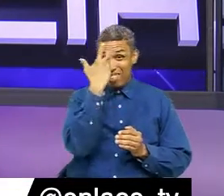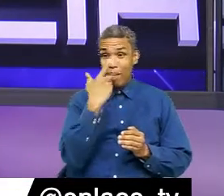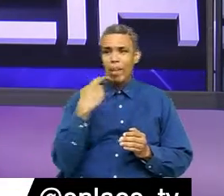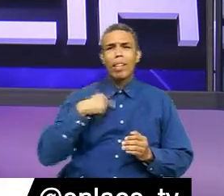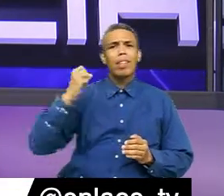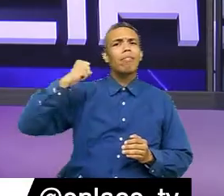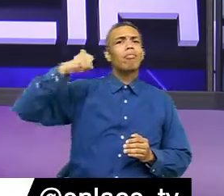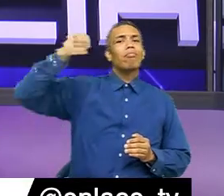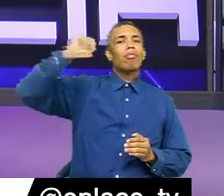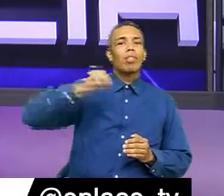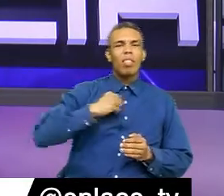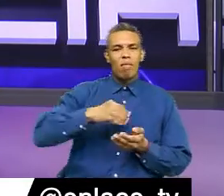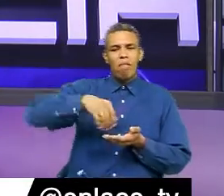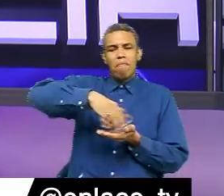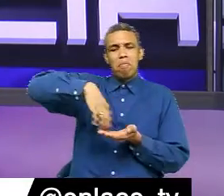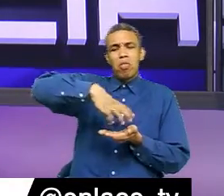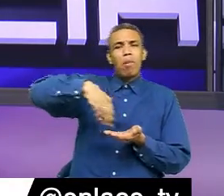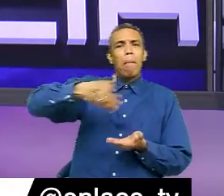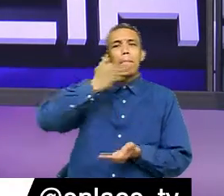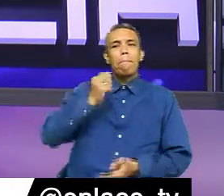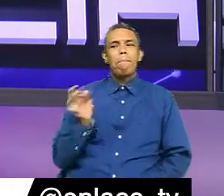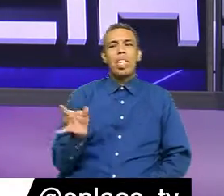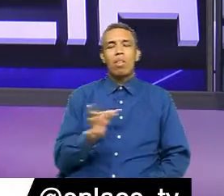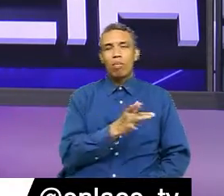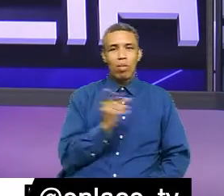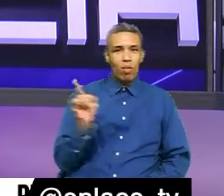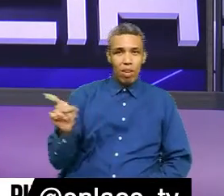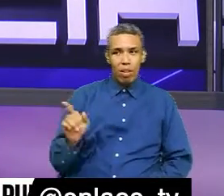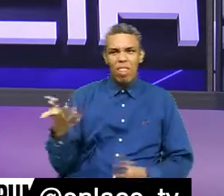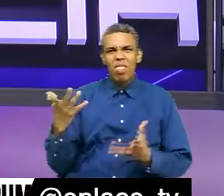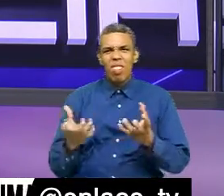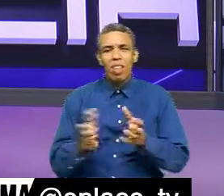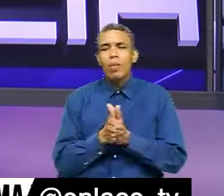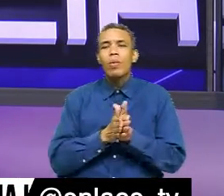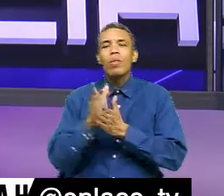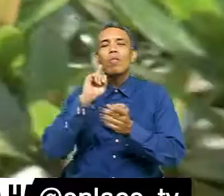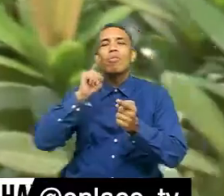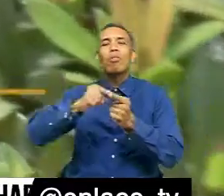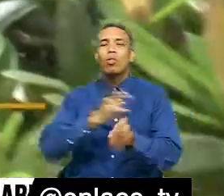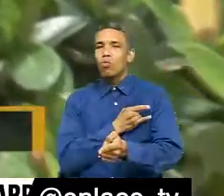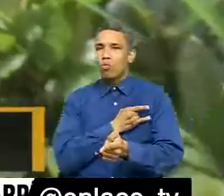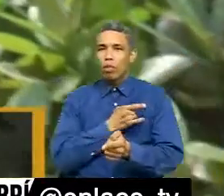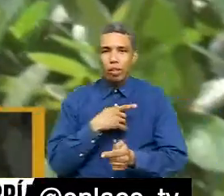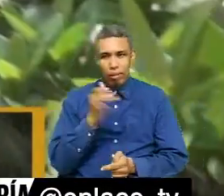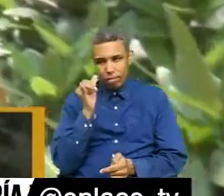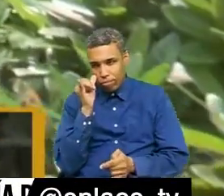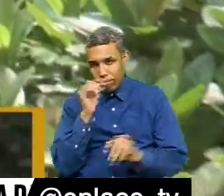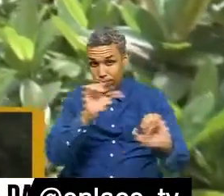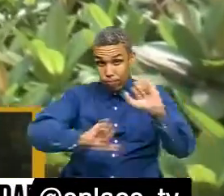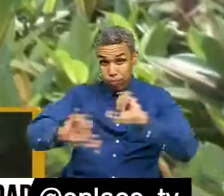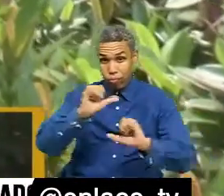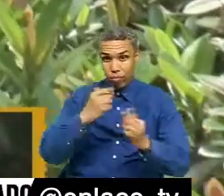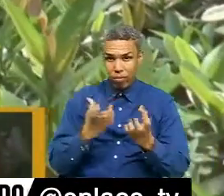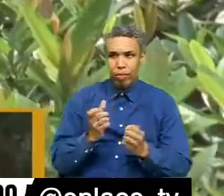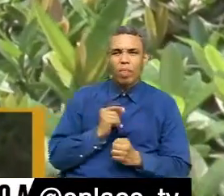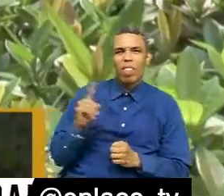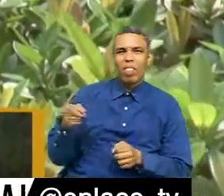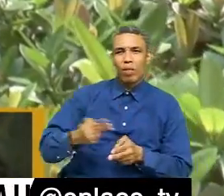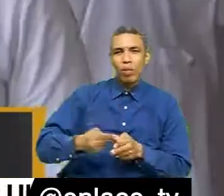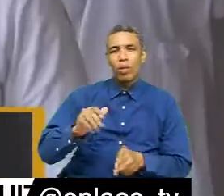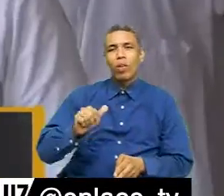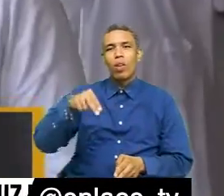destacan el proceso académico de la joven que aspira a estudiar ingeniería química. Ana María López, de 16 años de edad, cursa un